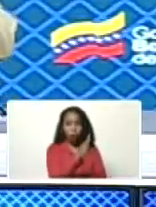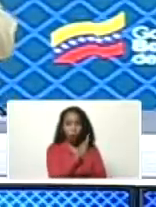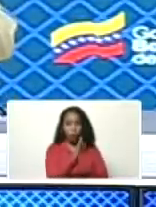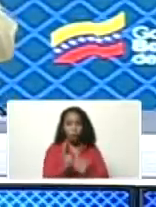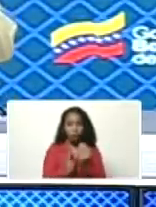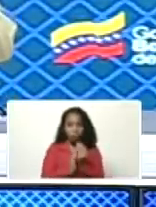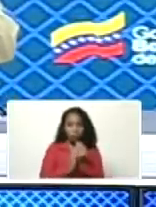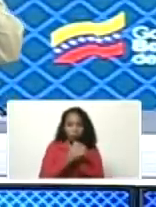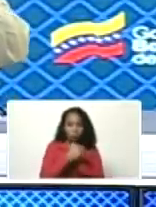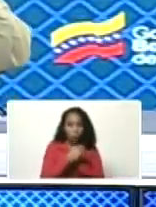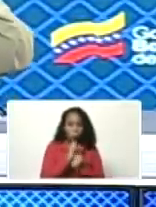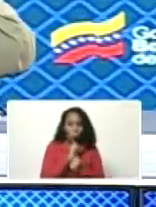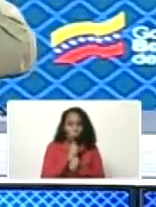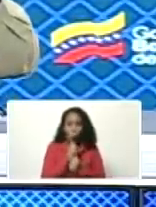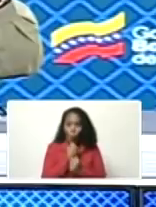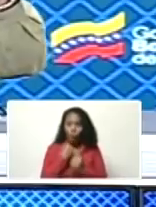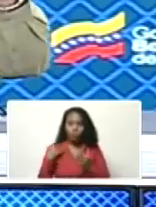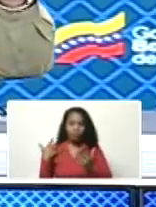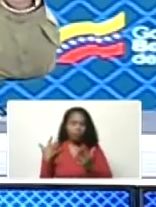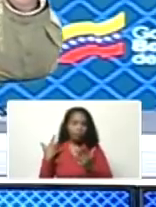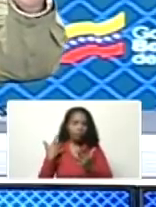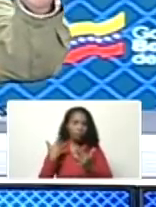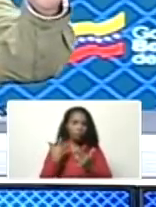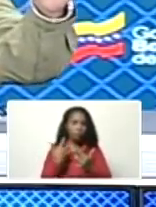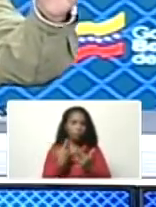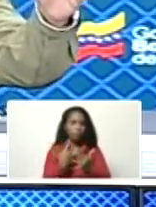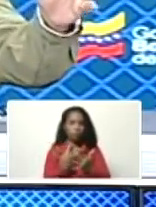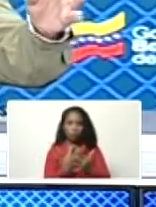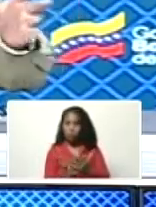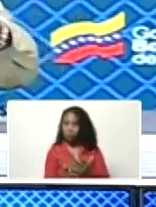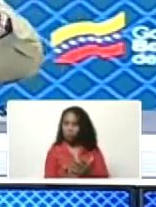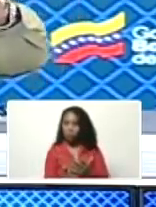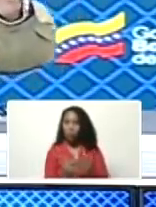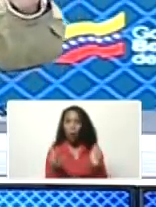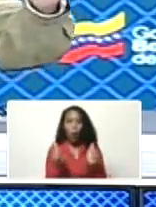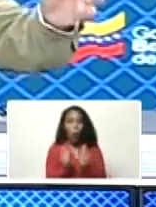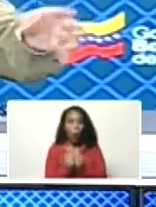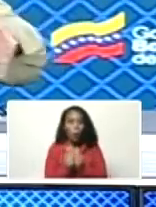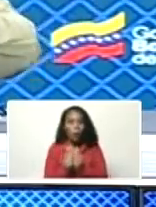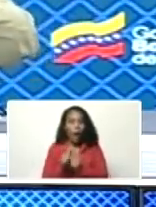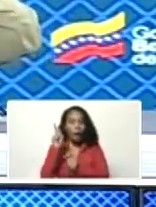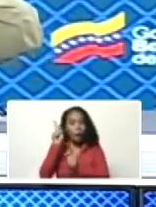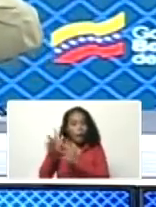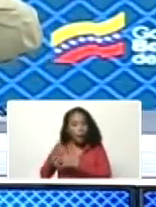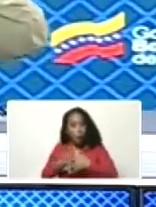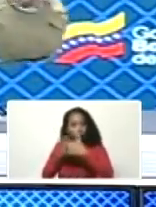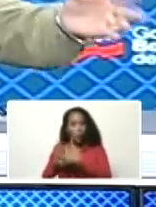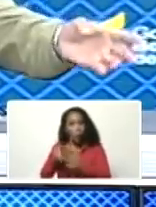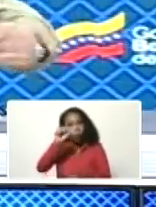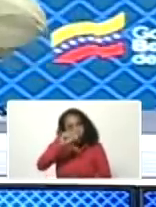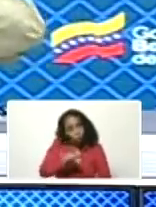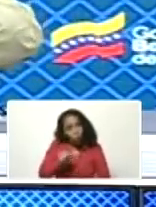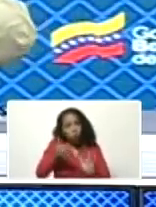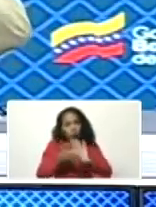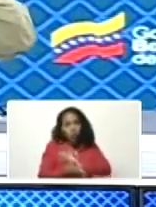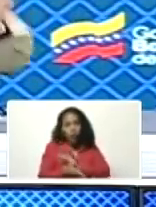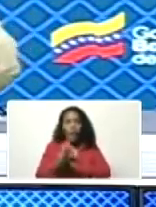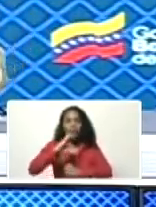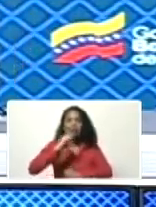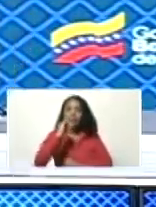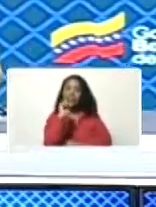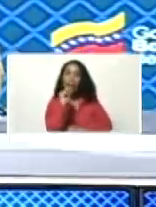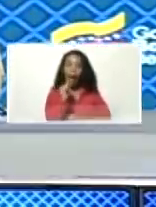encubierta, durante años, con el Pentágono, el Comando Sur, la CIA,